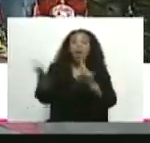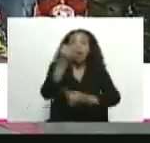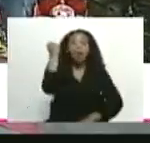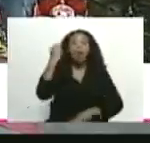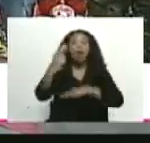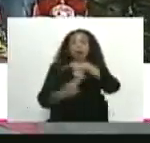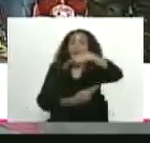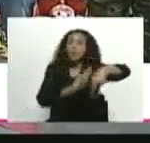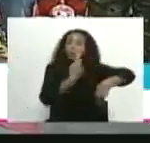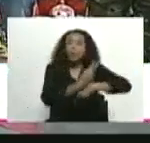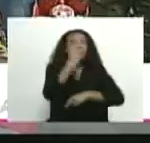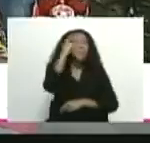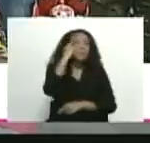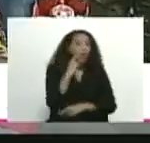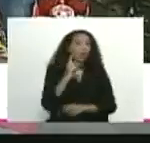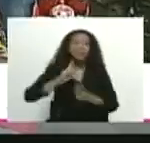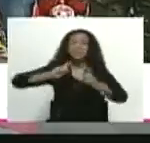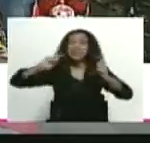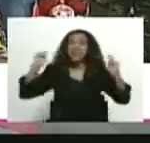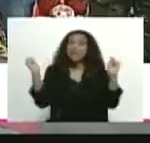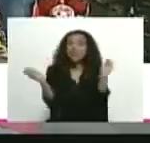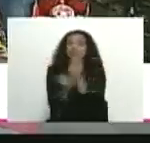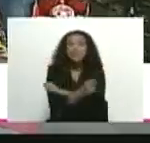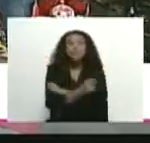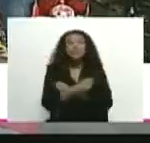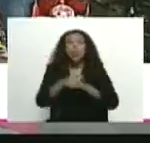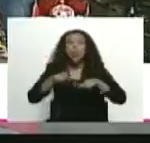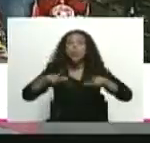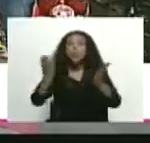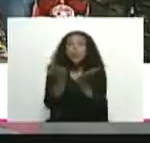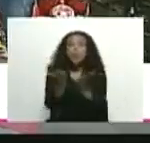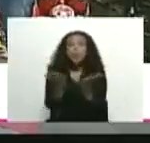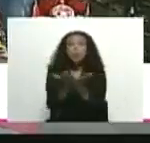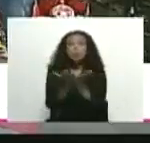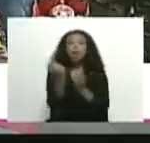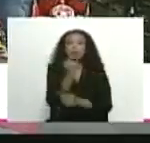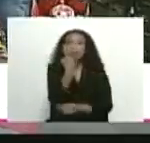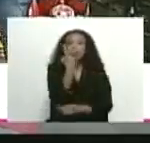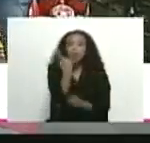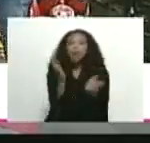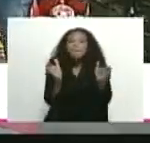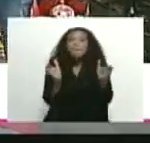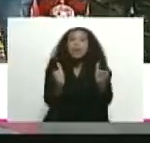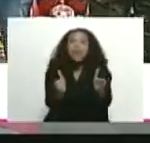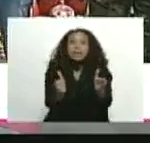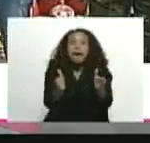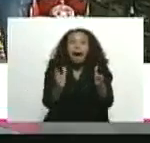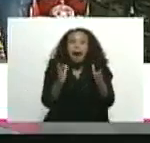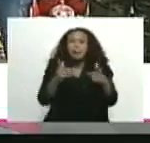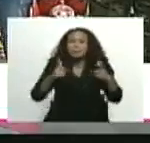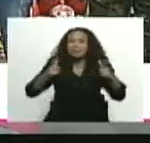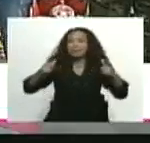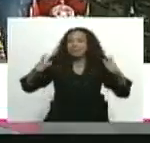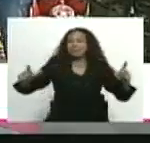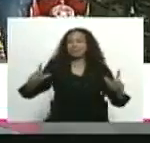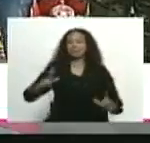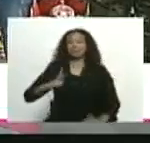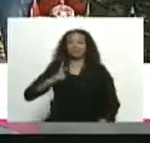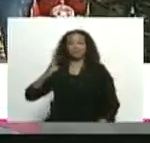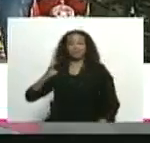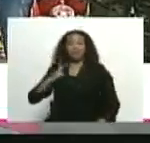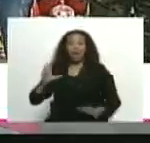revolución bolivariana, la transformación de una escuela, solo una pequeña escuela que ahora se convierte en el